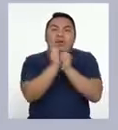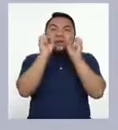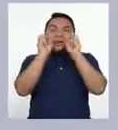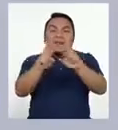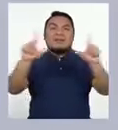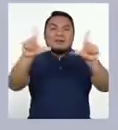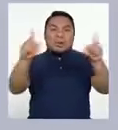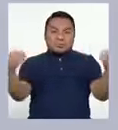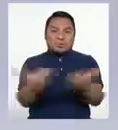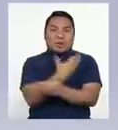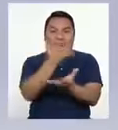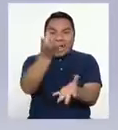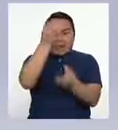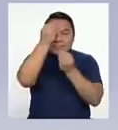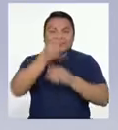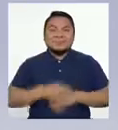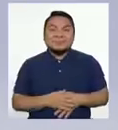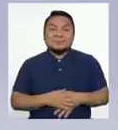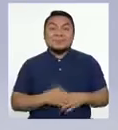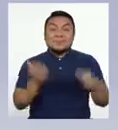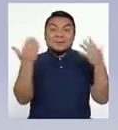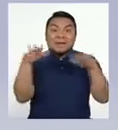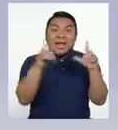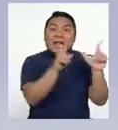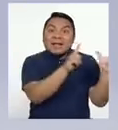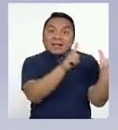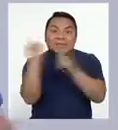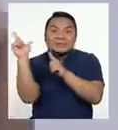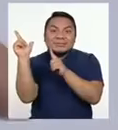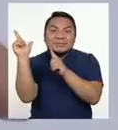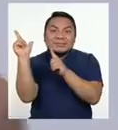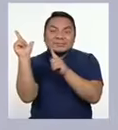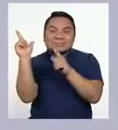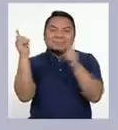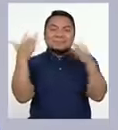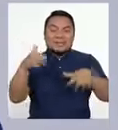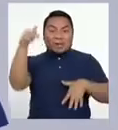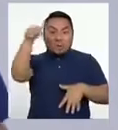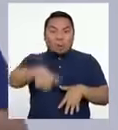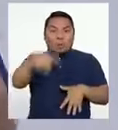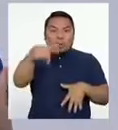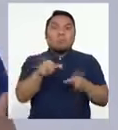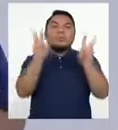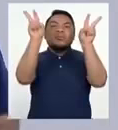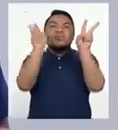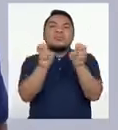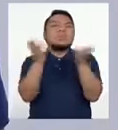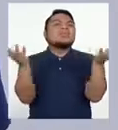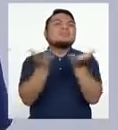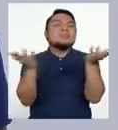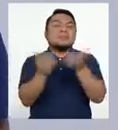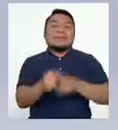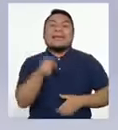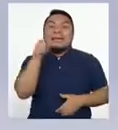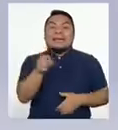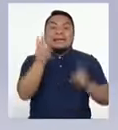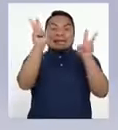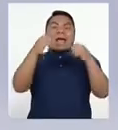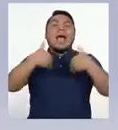esta nueva aventura. ¿Ya estamos listos? En el programa de hoy hablaremos de los